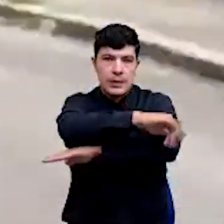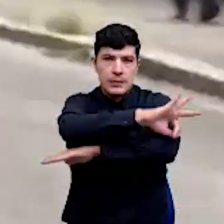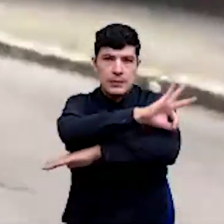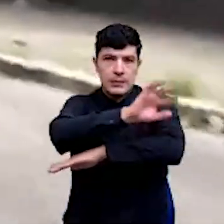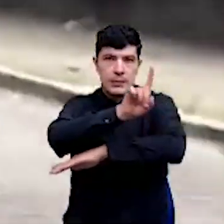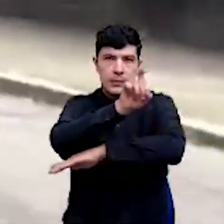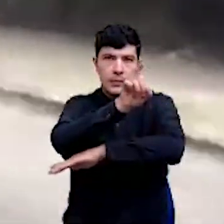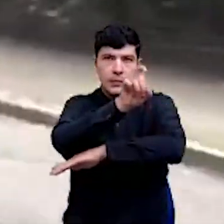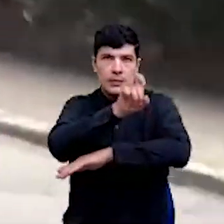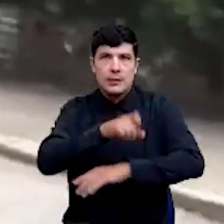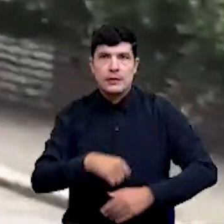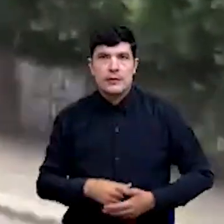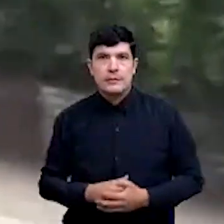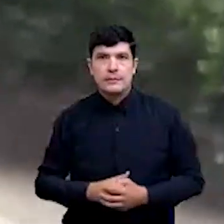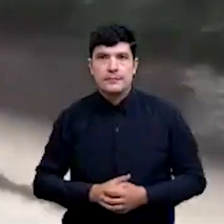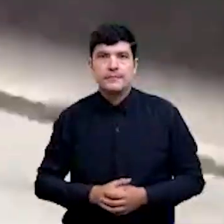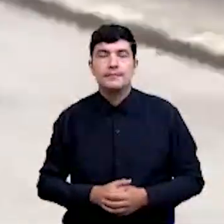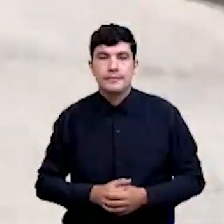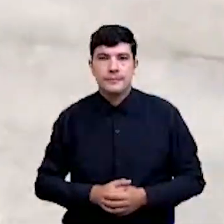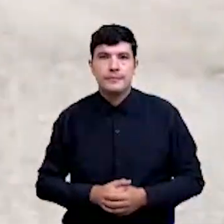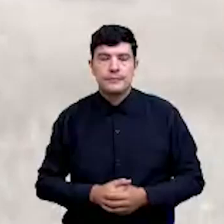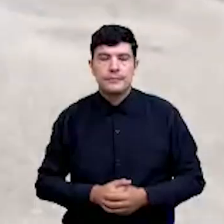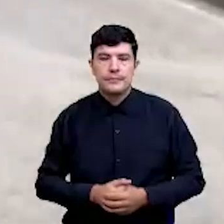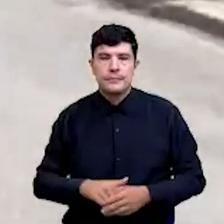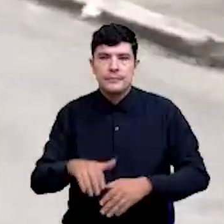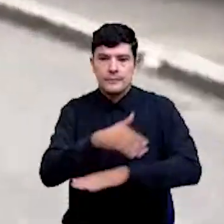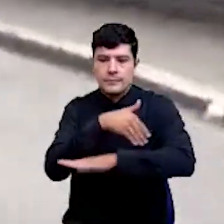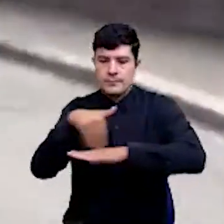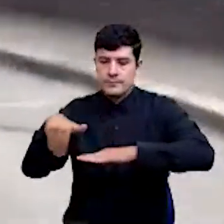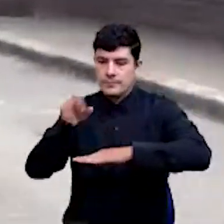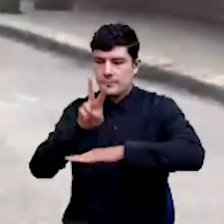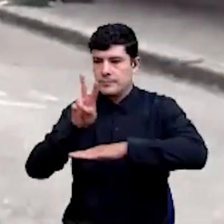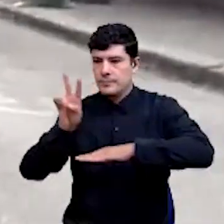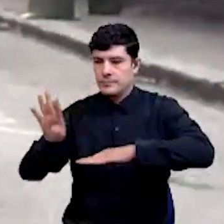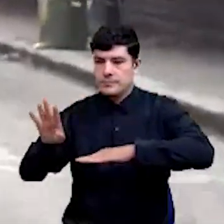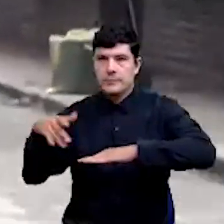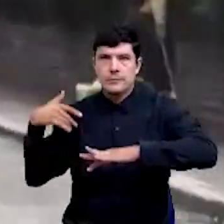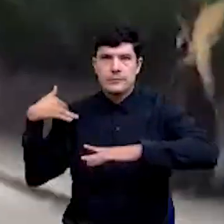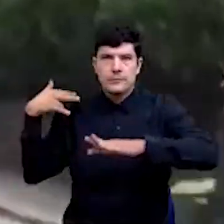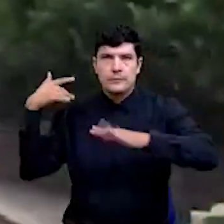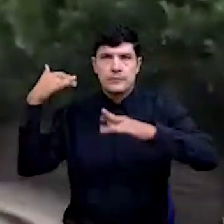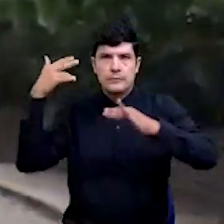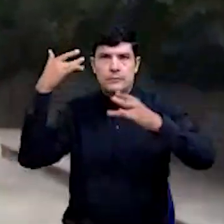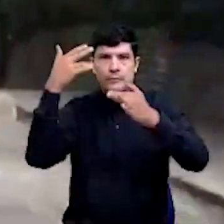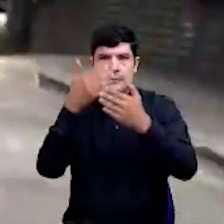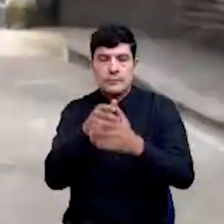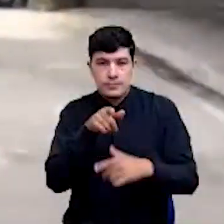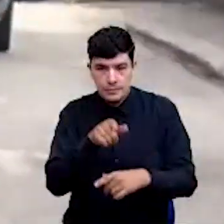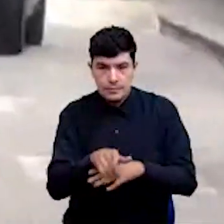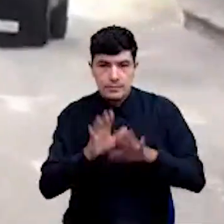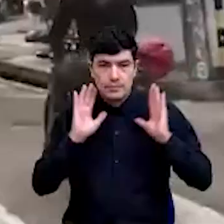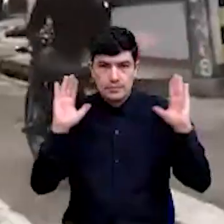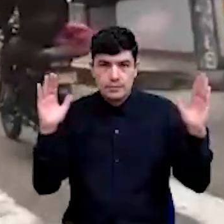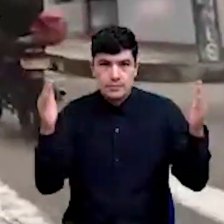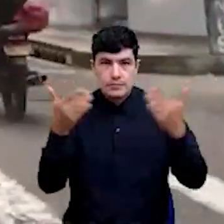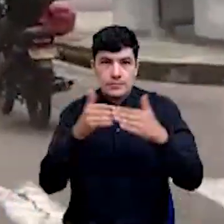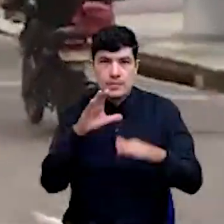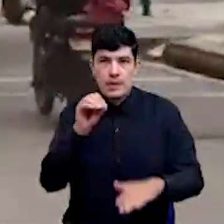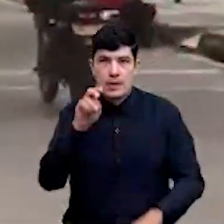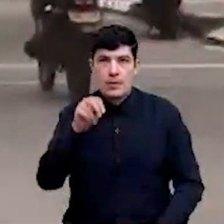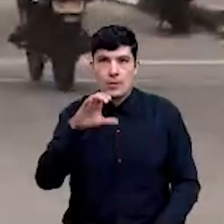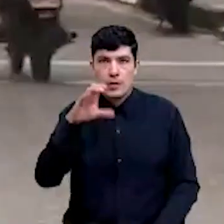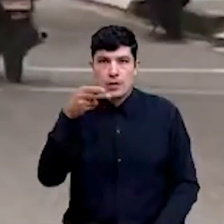Las piruetas inician desde la carrera 24 y se extienden hasta las inmediaciones de la concha acústica,